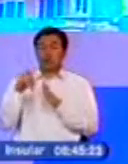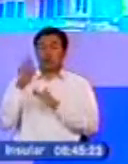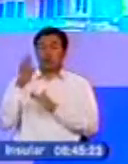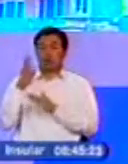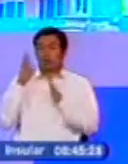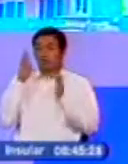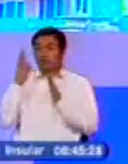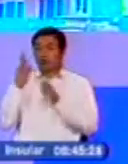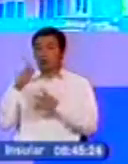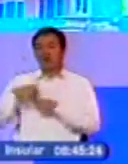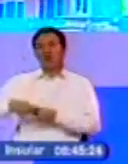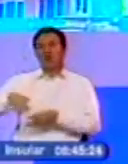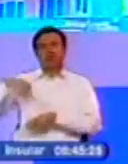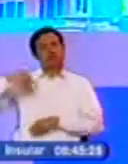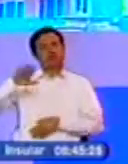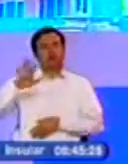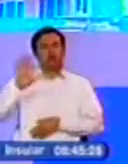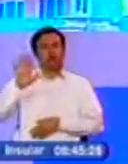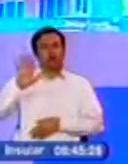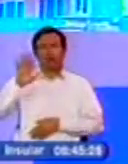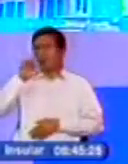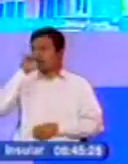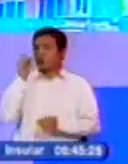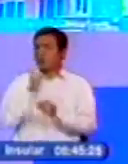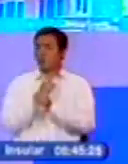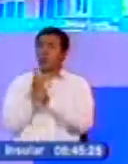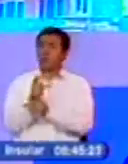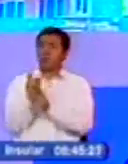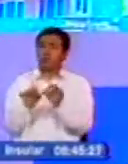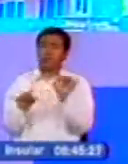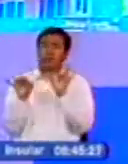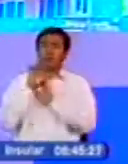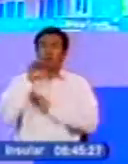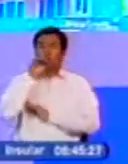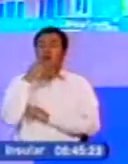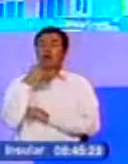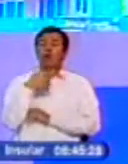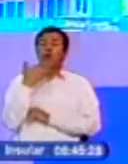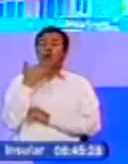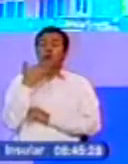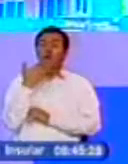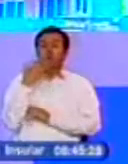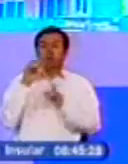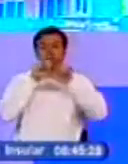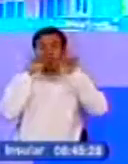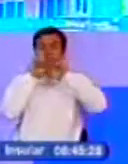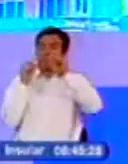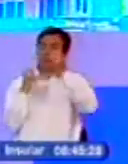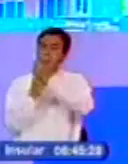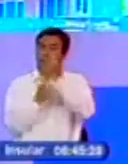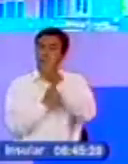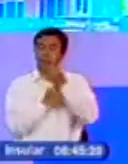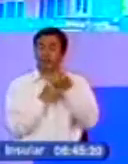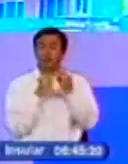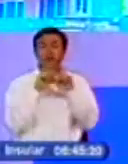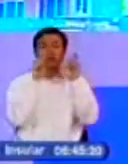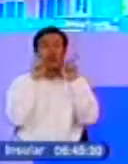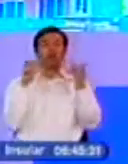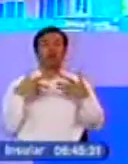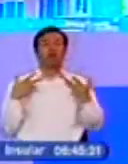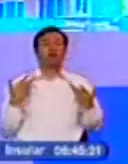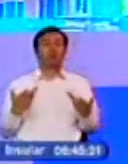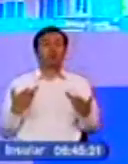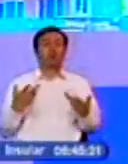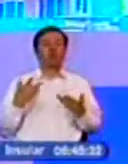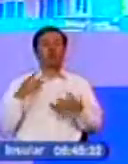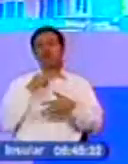ese canal de transmisión es el empleo. ¿Cómo proteger el empleo? A través de darle sostenibilidad a las empresas. ¿Cómo darle sostenibilidad a las empresas?